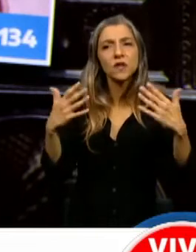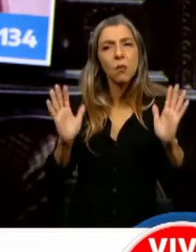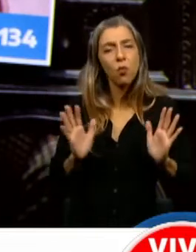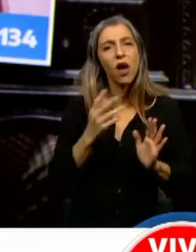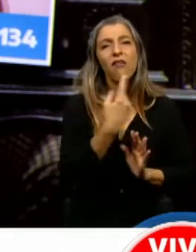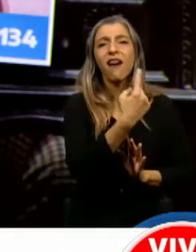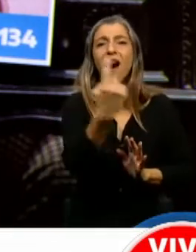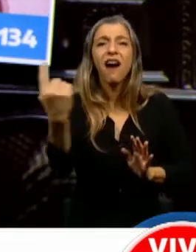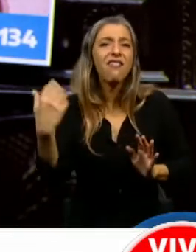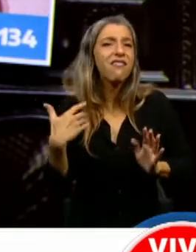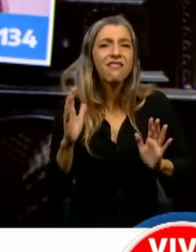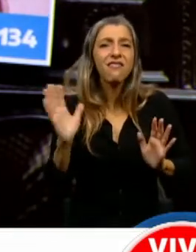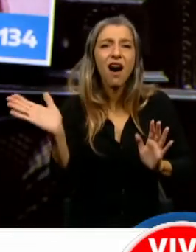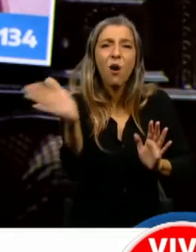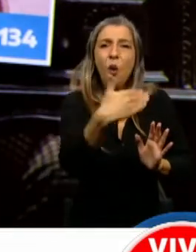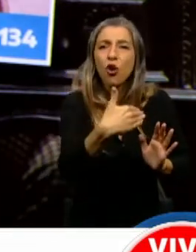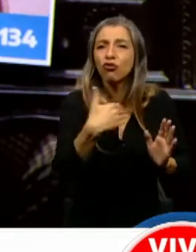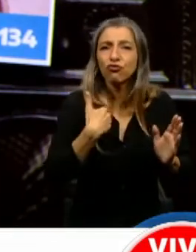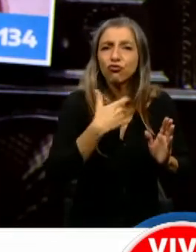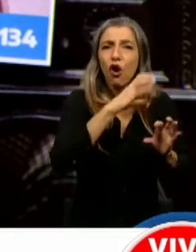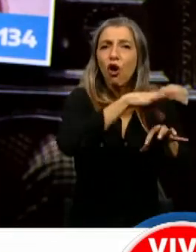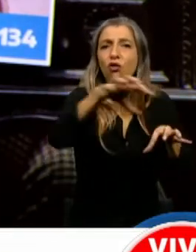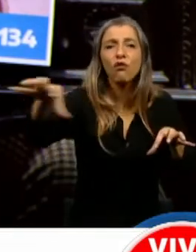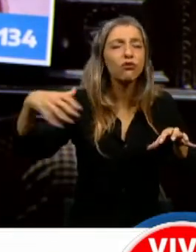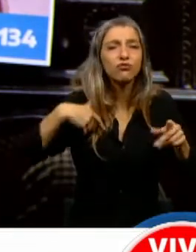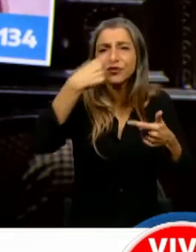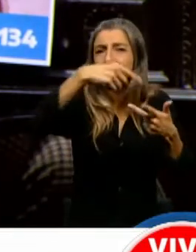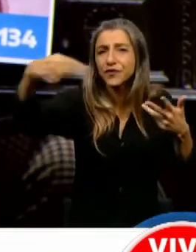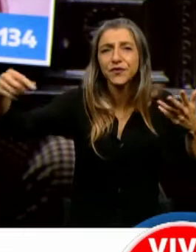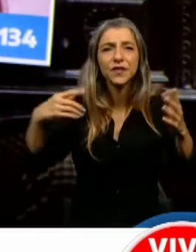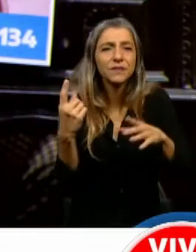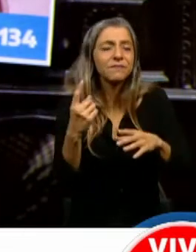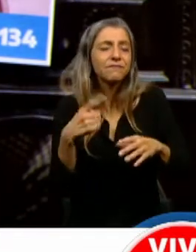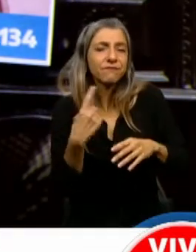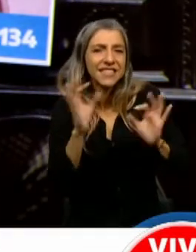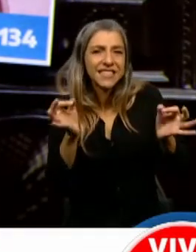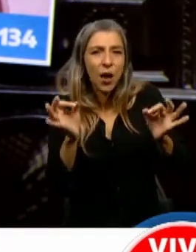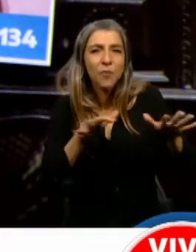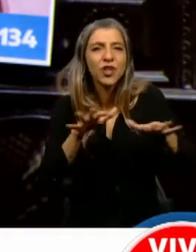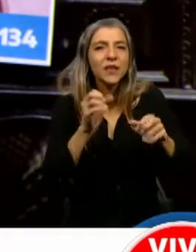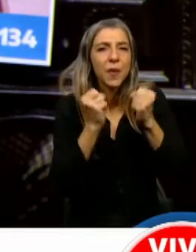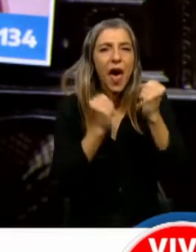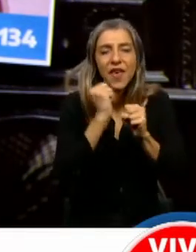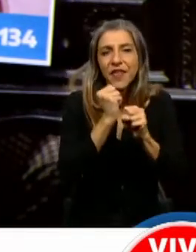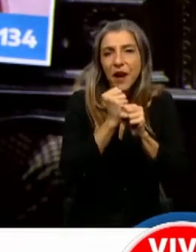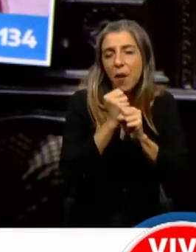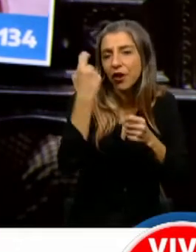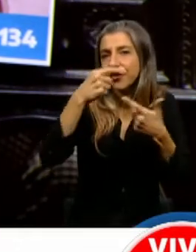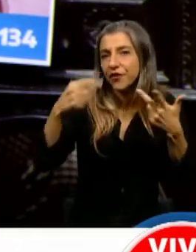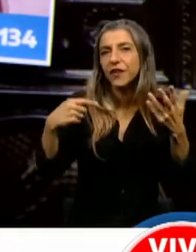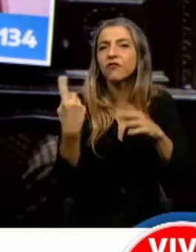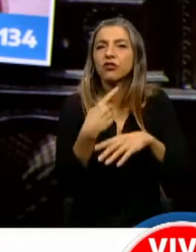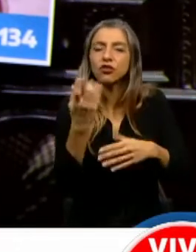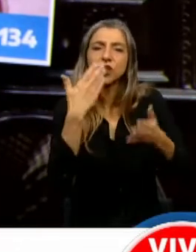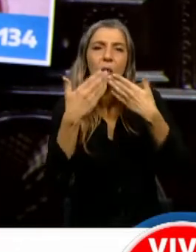que hacen a salario indirecto. Cuando nosotros discutimos el tema tarifario, estamos discutiendo dinero en el bolsillo de